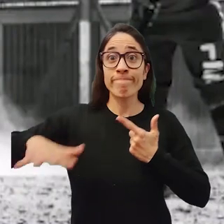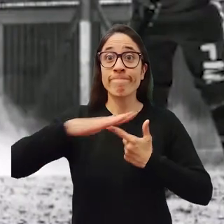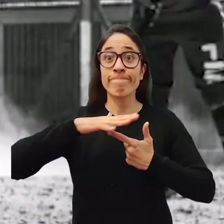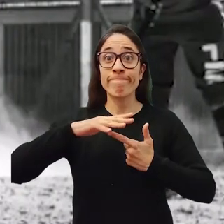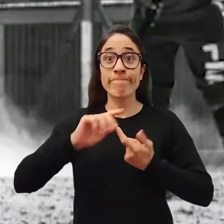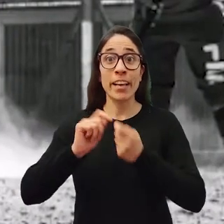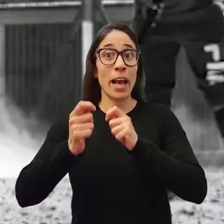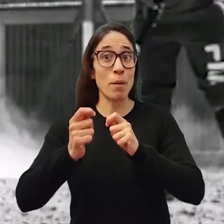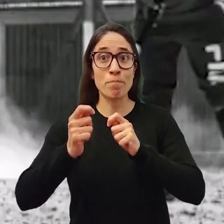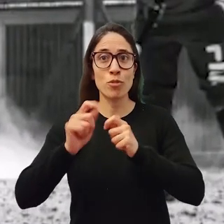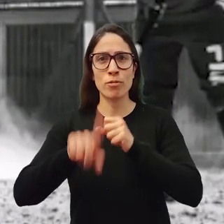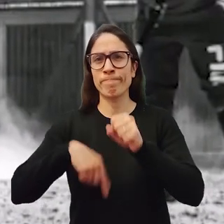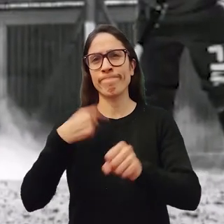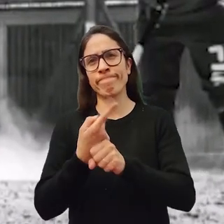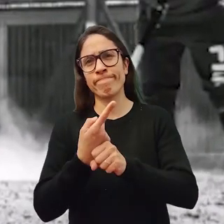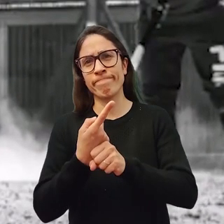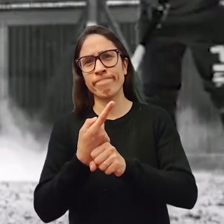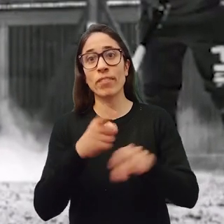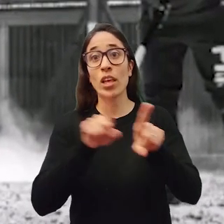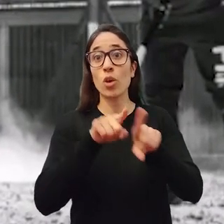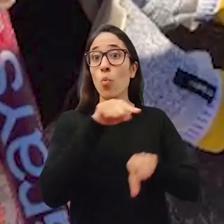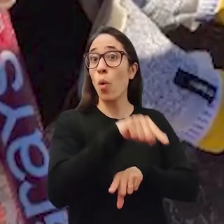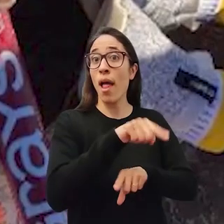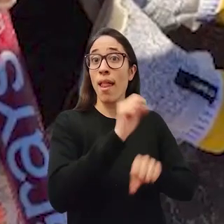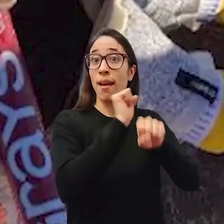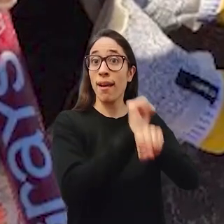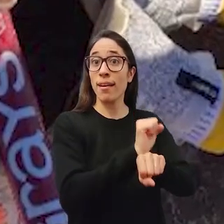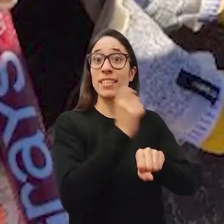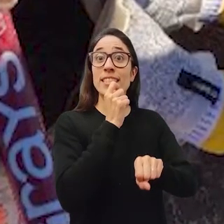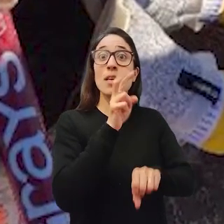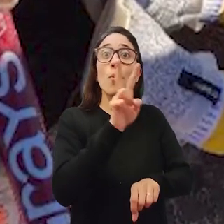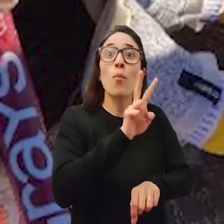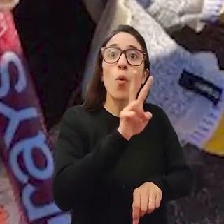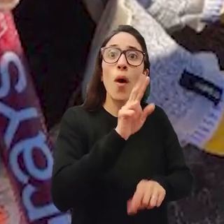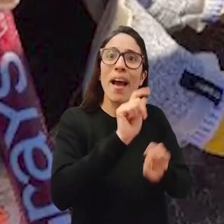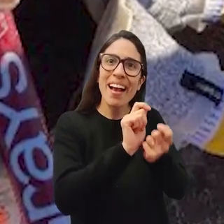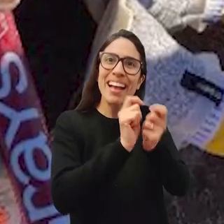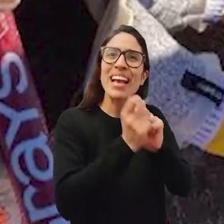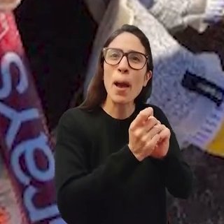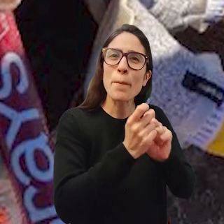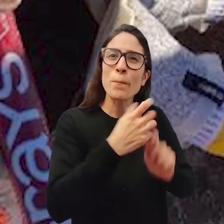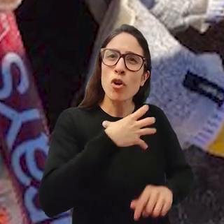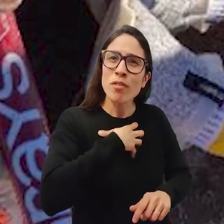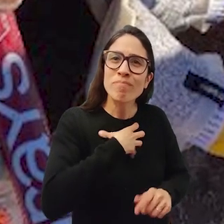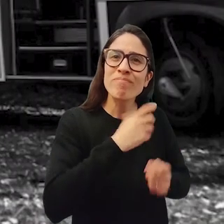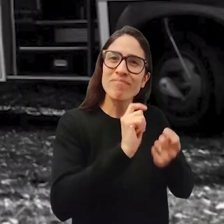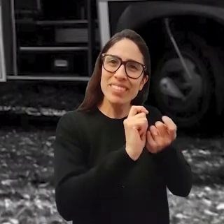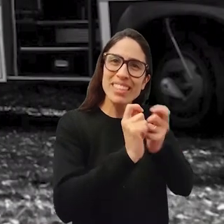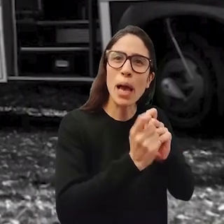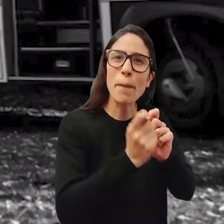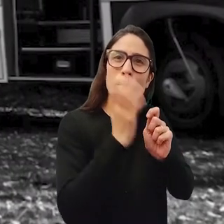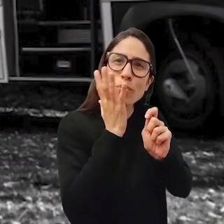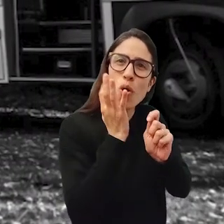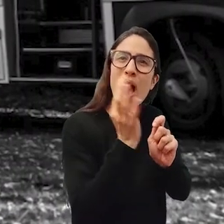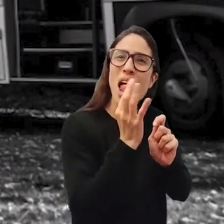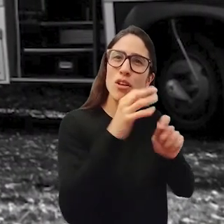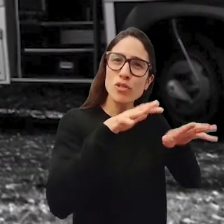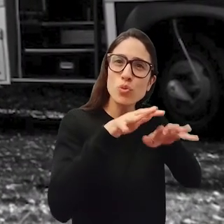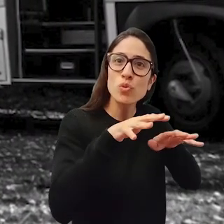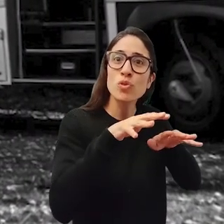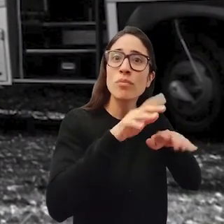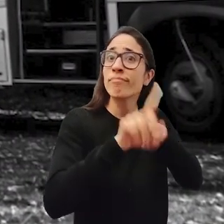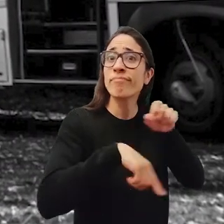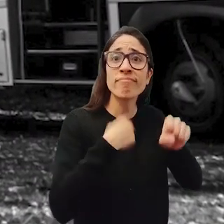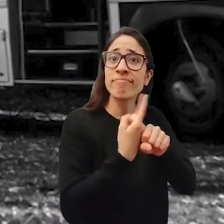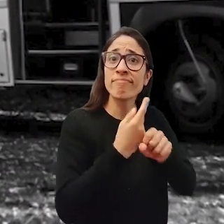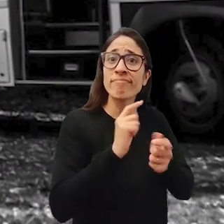Y con las chicas en la cárcel un poco es eso, si ellas no empiezan a cambiar su forma de relacionarse, lo demás no va a cambiar, es como